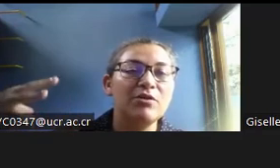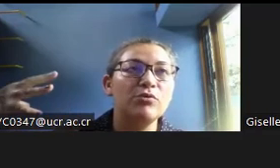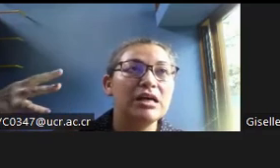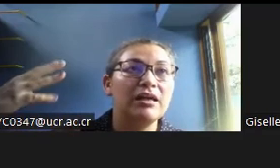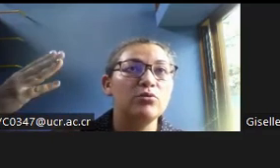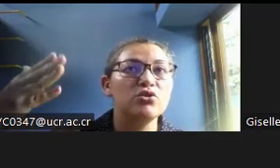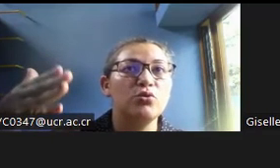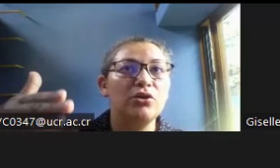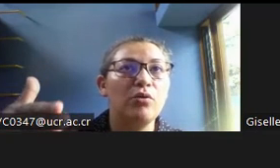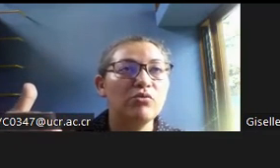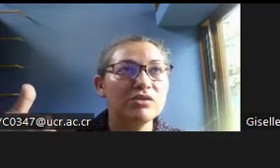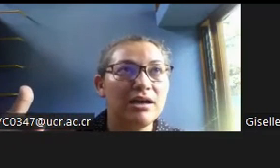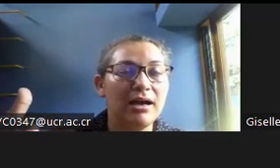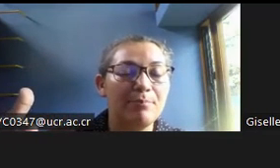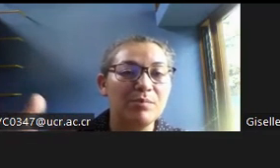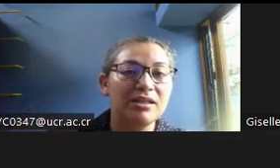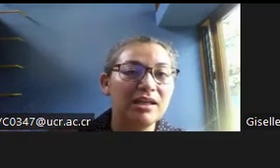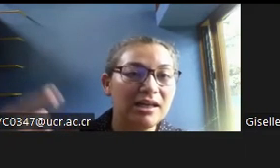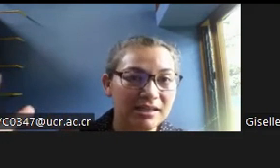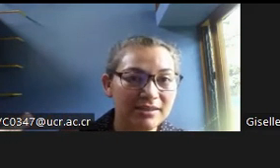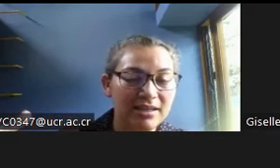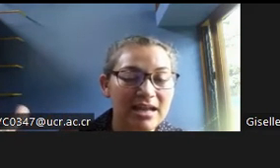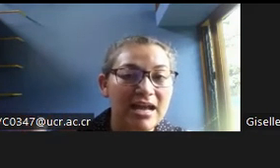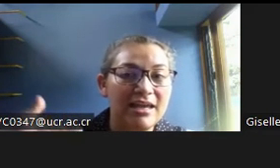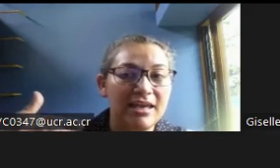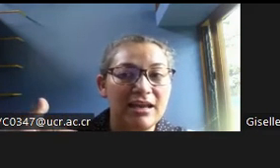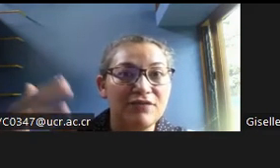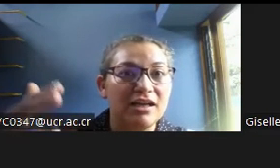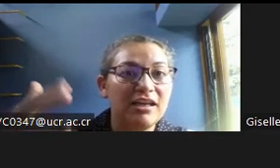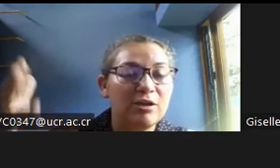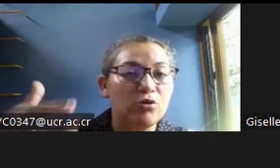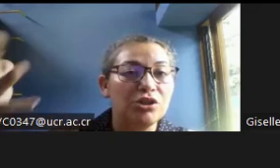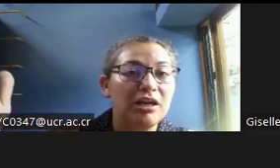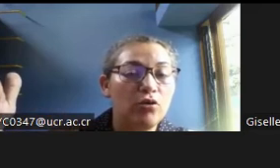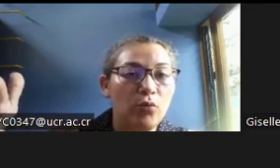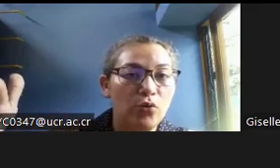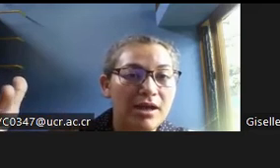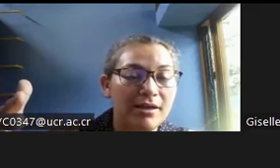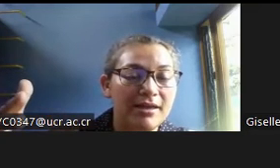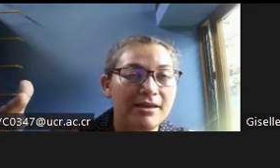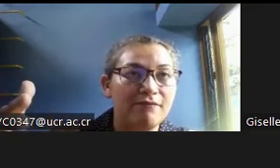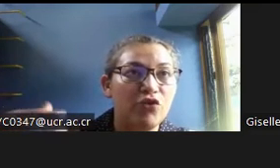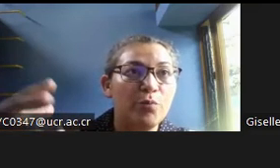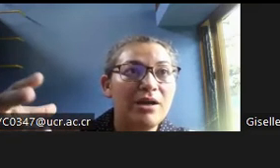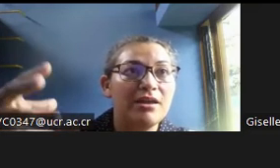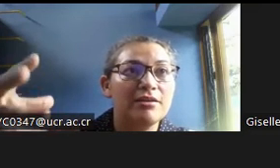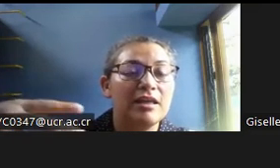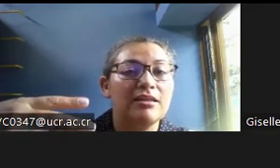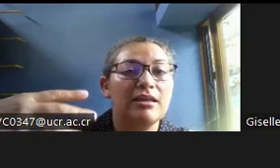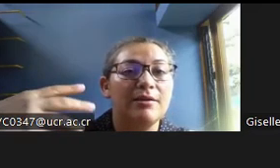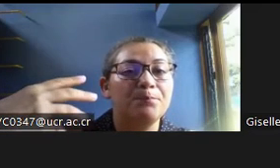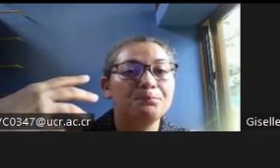abordar, si vamos a, en nuestro video vamos a permitirle a la gente al final a encontrar como una forma